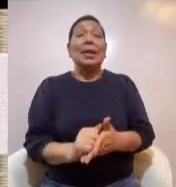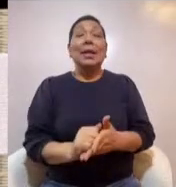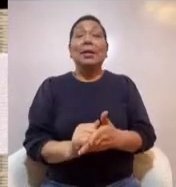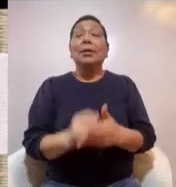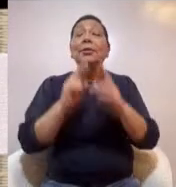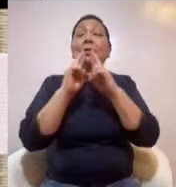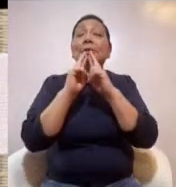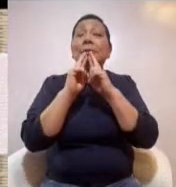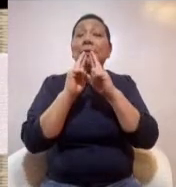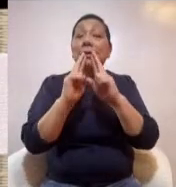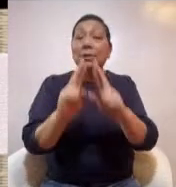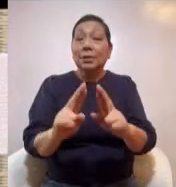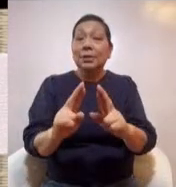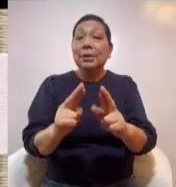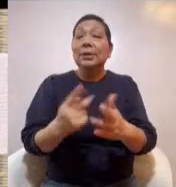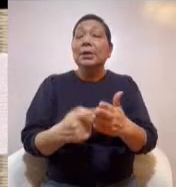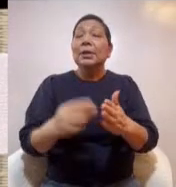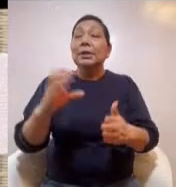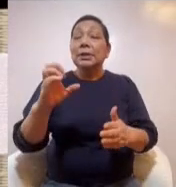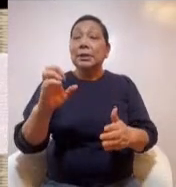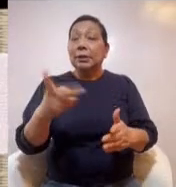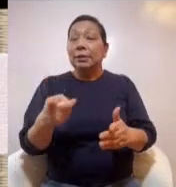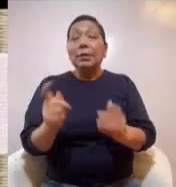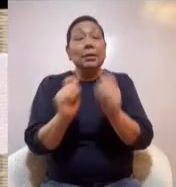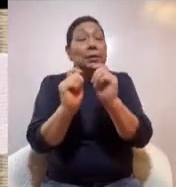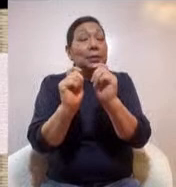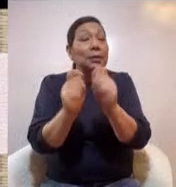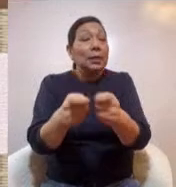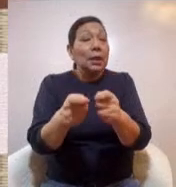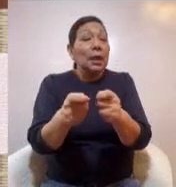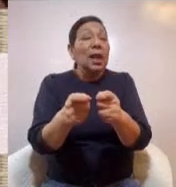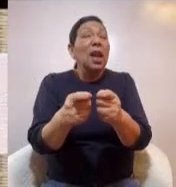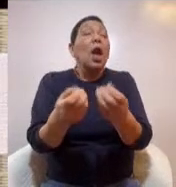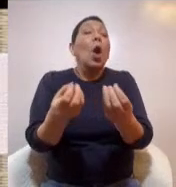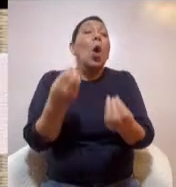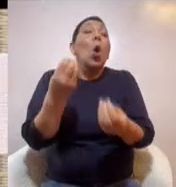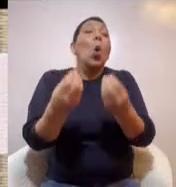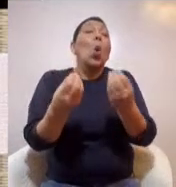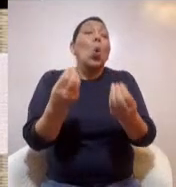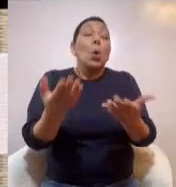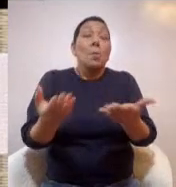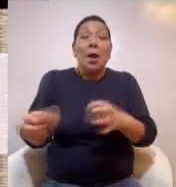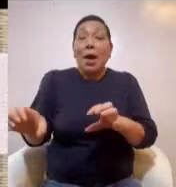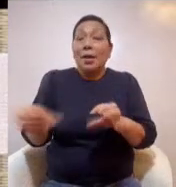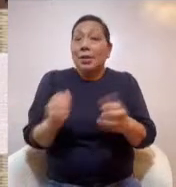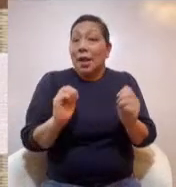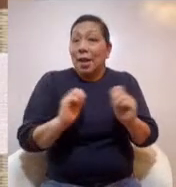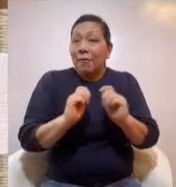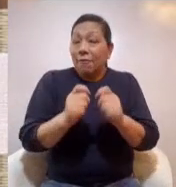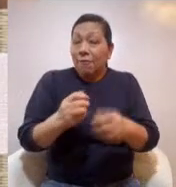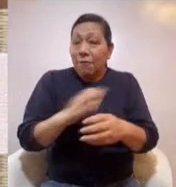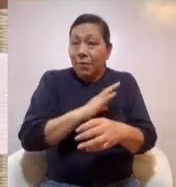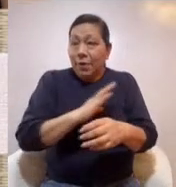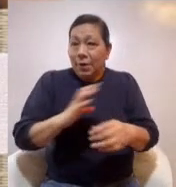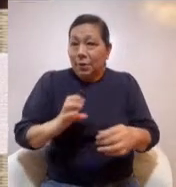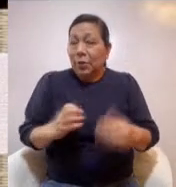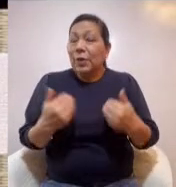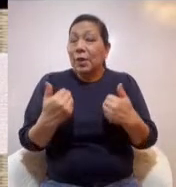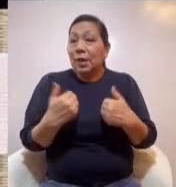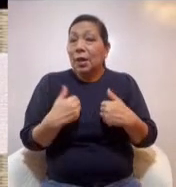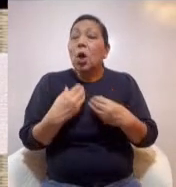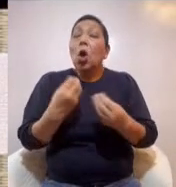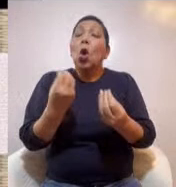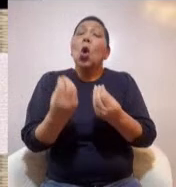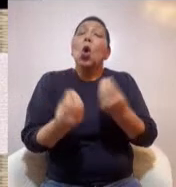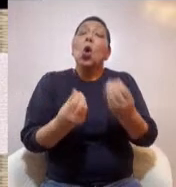parte de las respuestas que el CEBI se da en el análisis que hace, los esfuerzos que hacen los estados, tiene